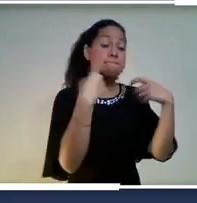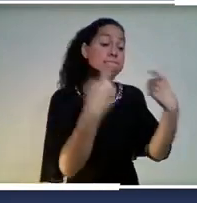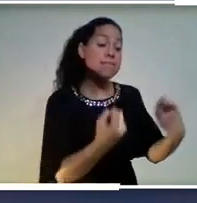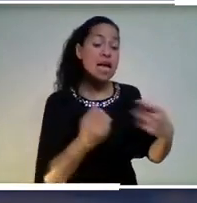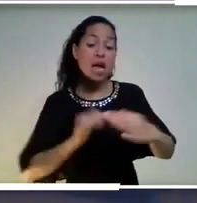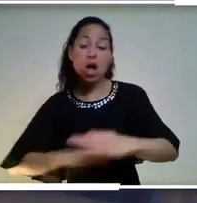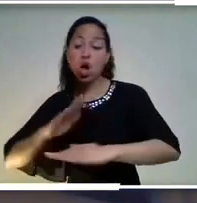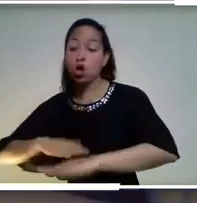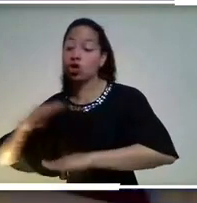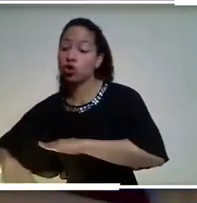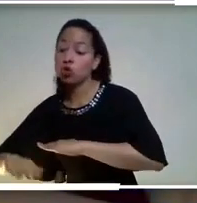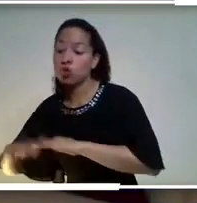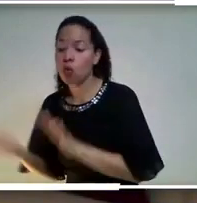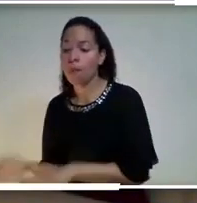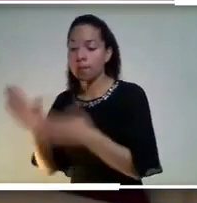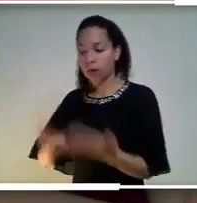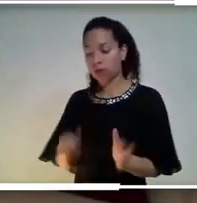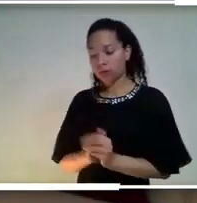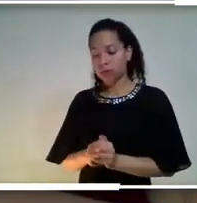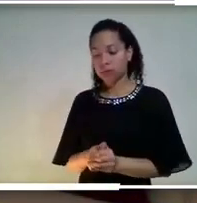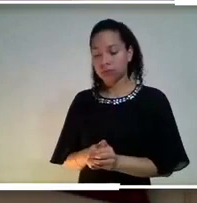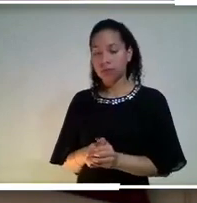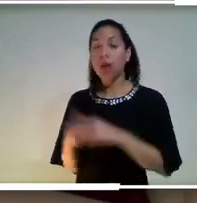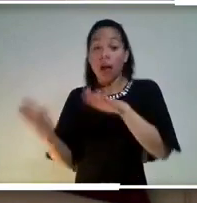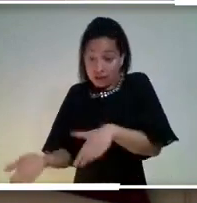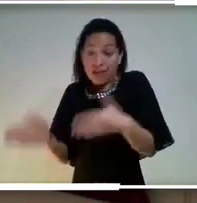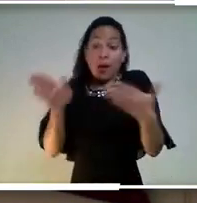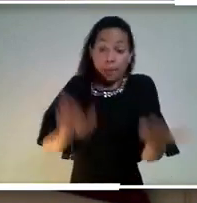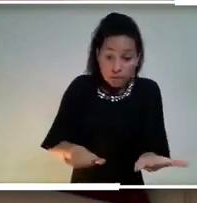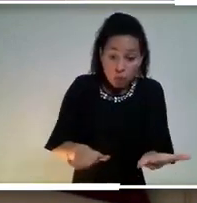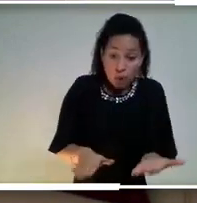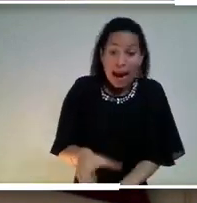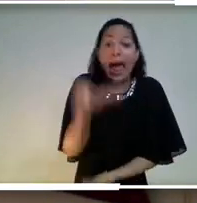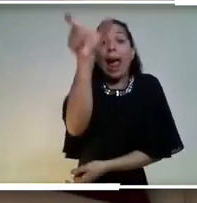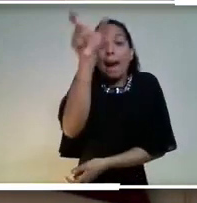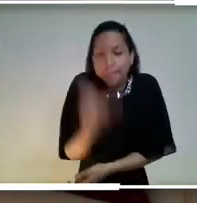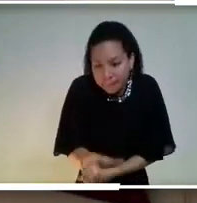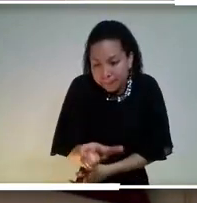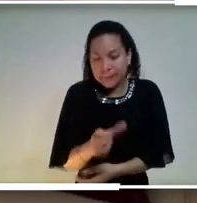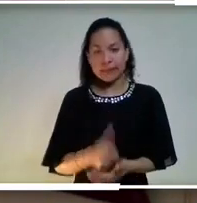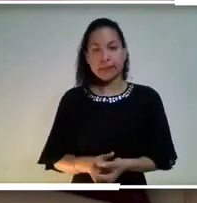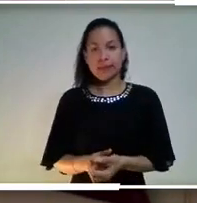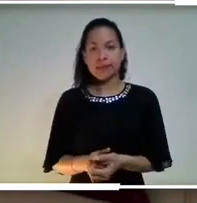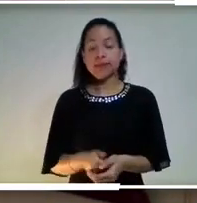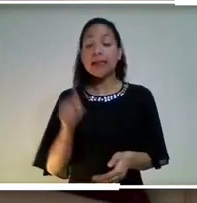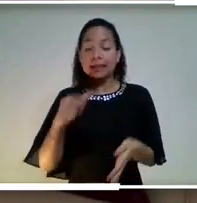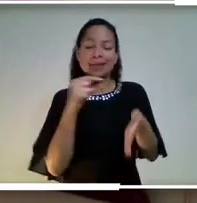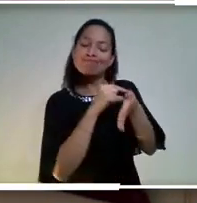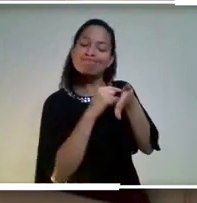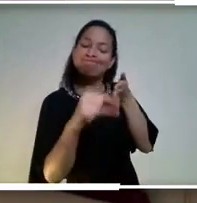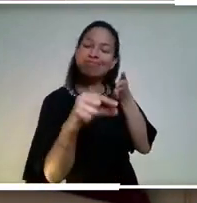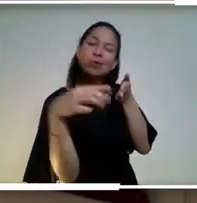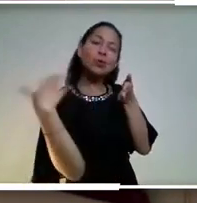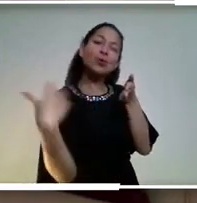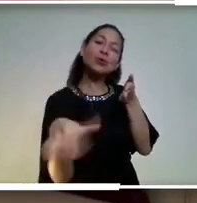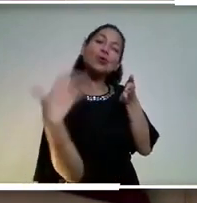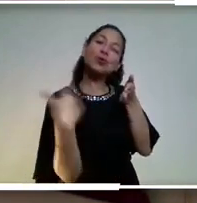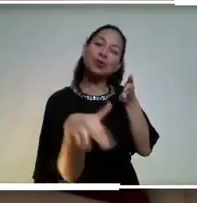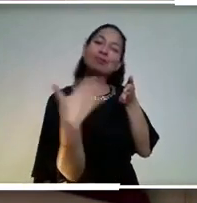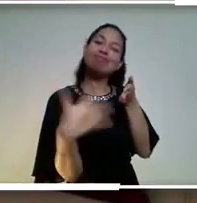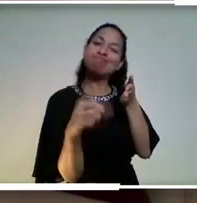persona sabes que solamente este versículo es suficiente para desenmascarar y echar por tierra